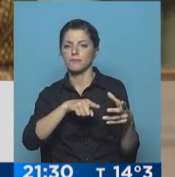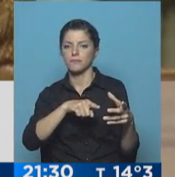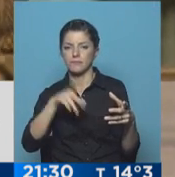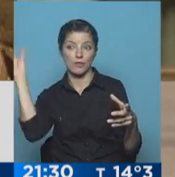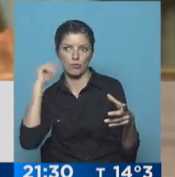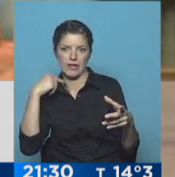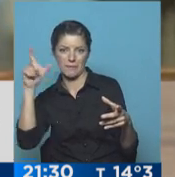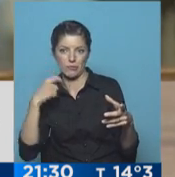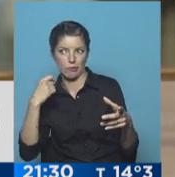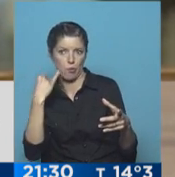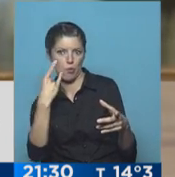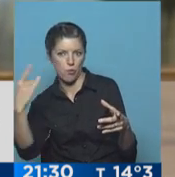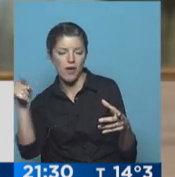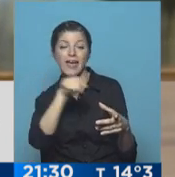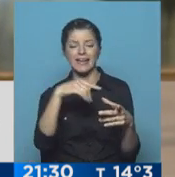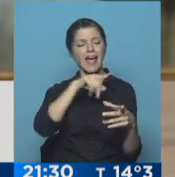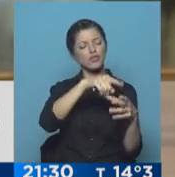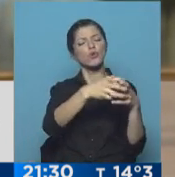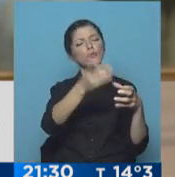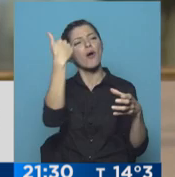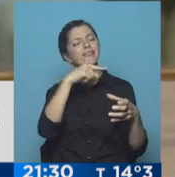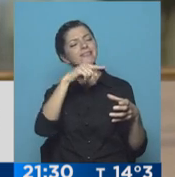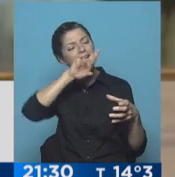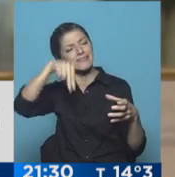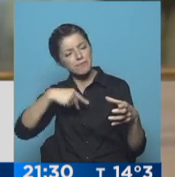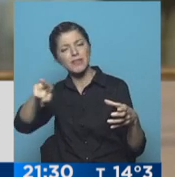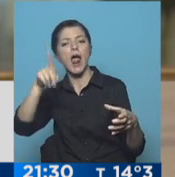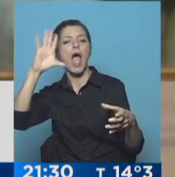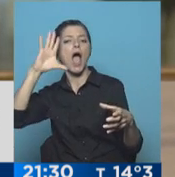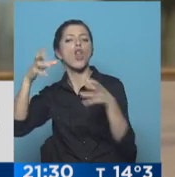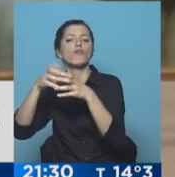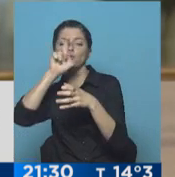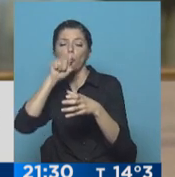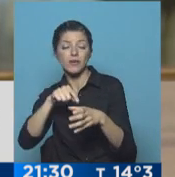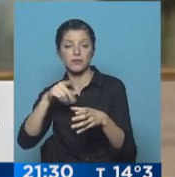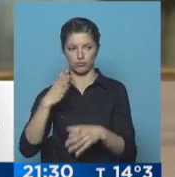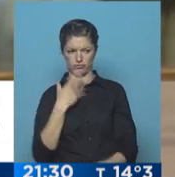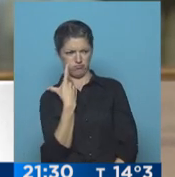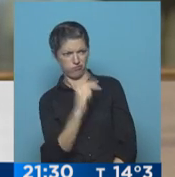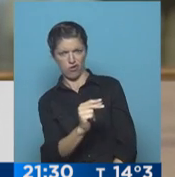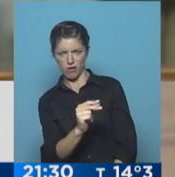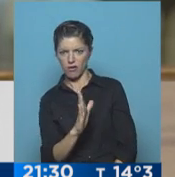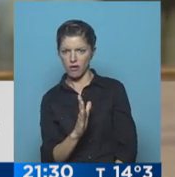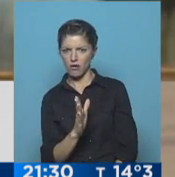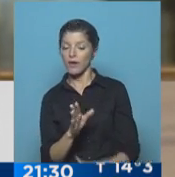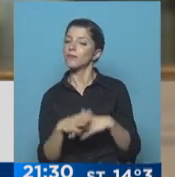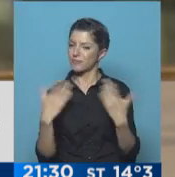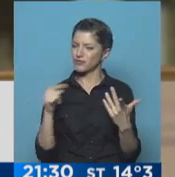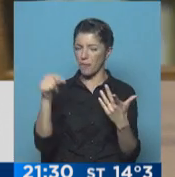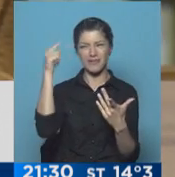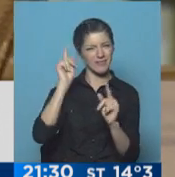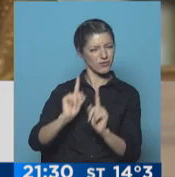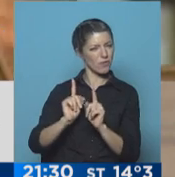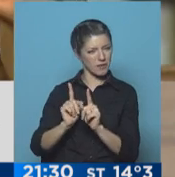los que teníamos que acceder a lo que querían los buitres y no lo hicimos, sino